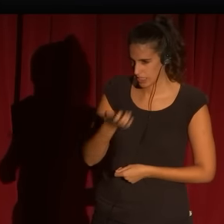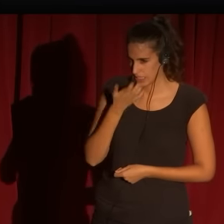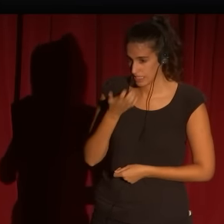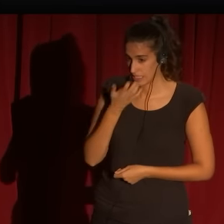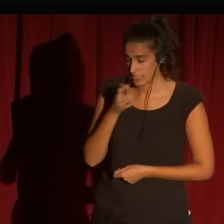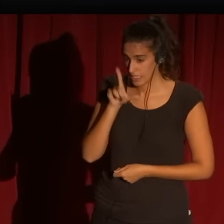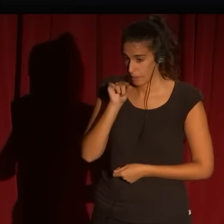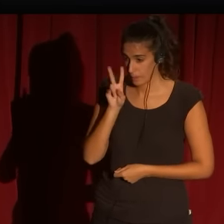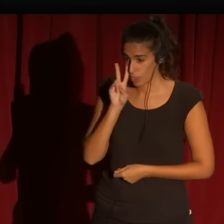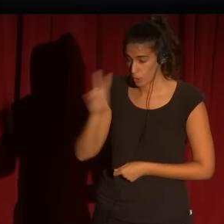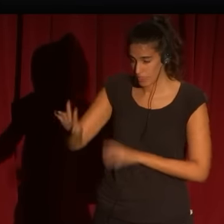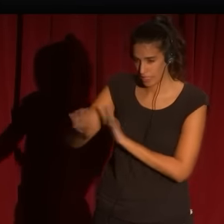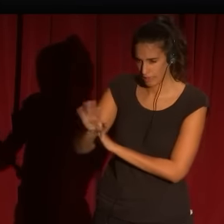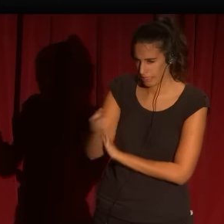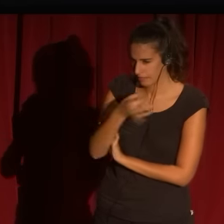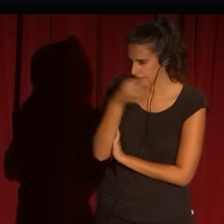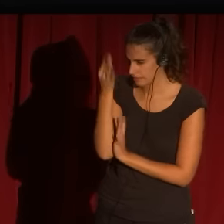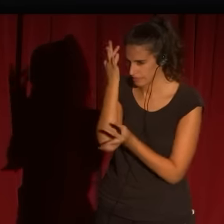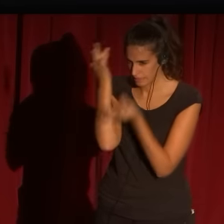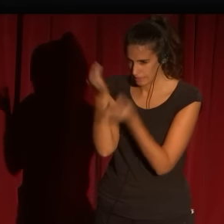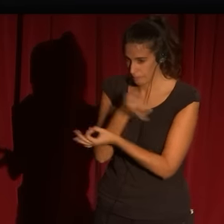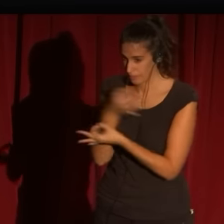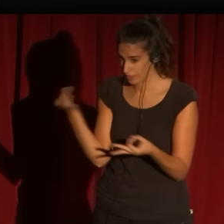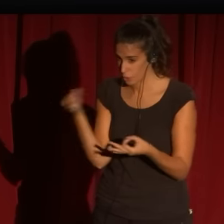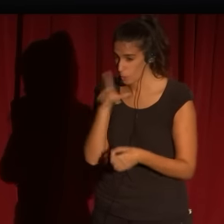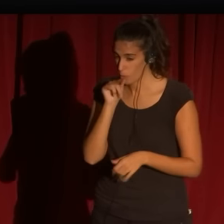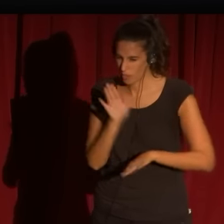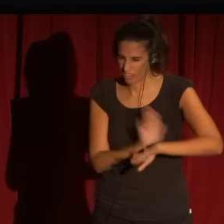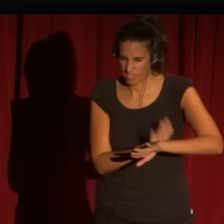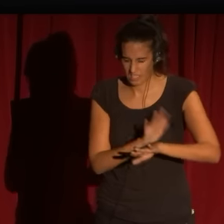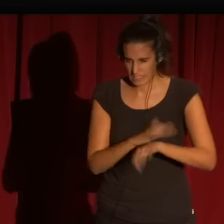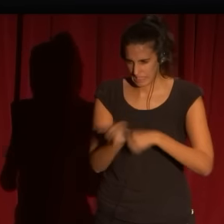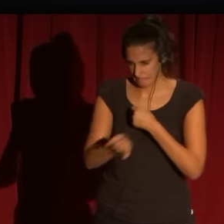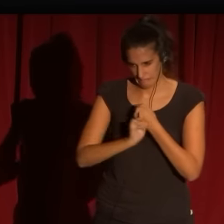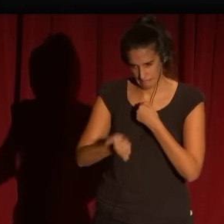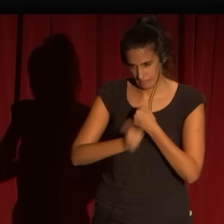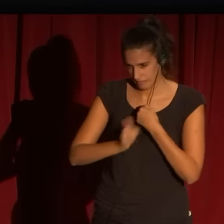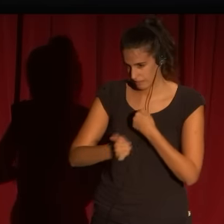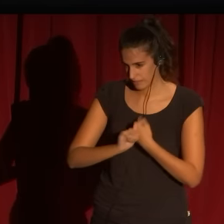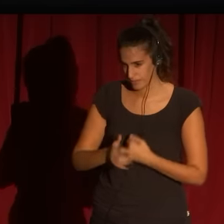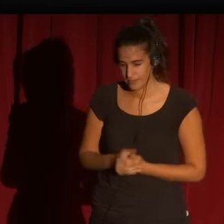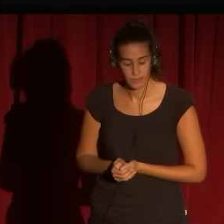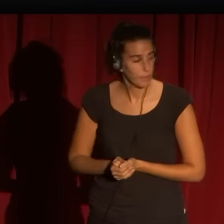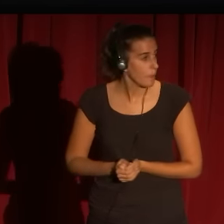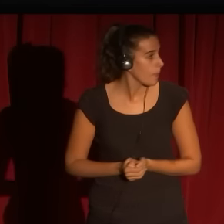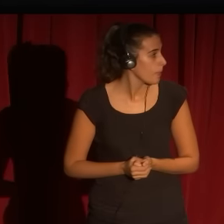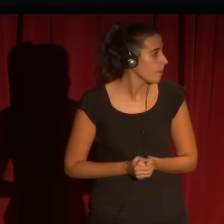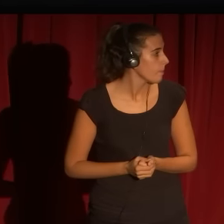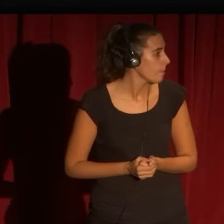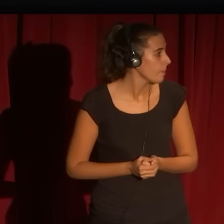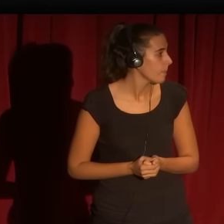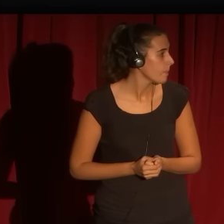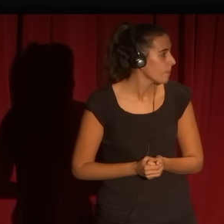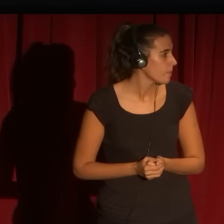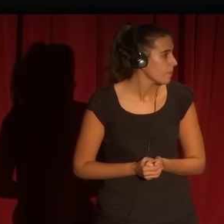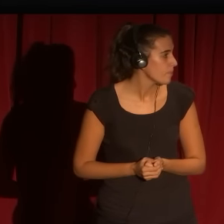izquierda está maravillosamente bien pintado el pájaro de la derecha es muy torpe y la única manera que